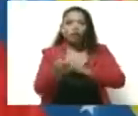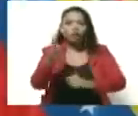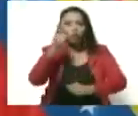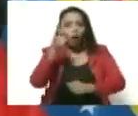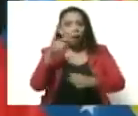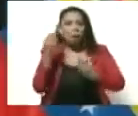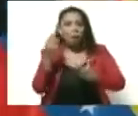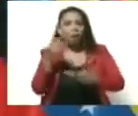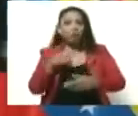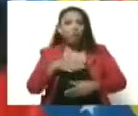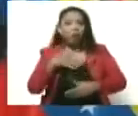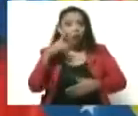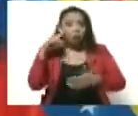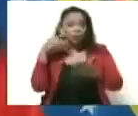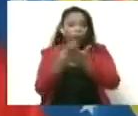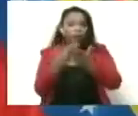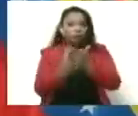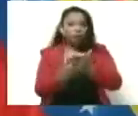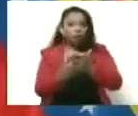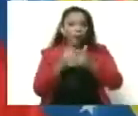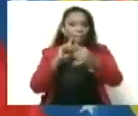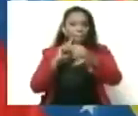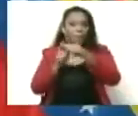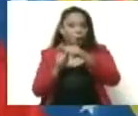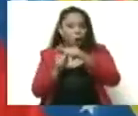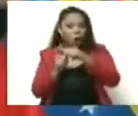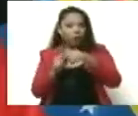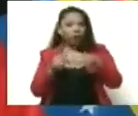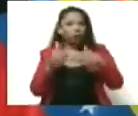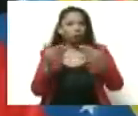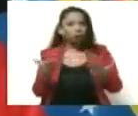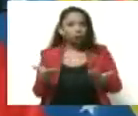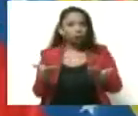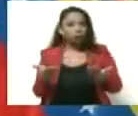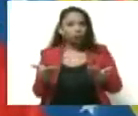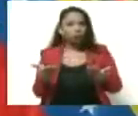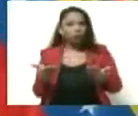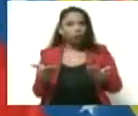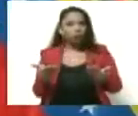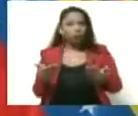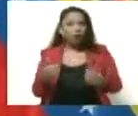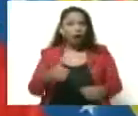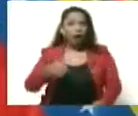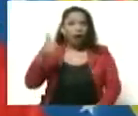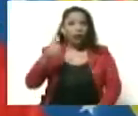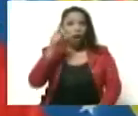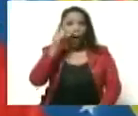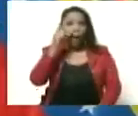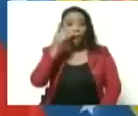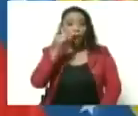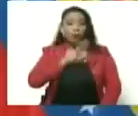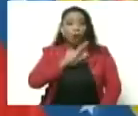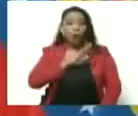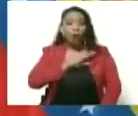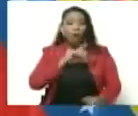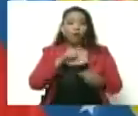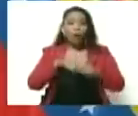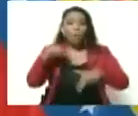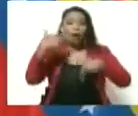bueno, pudimos verificar que este individuo pertenece a la estructura